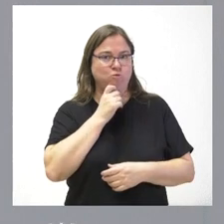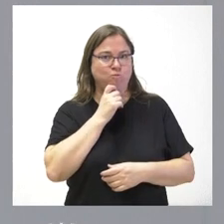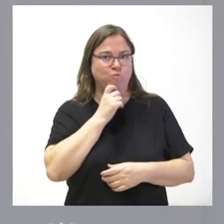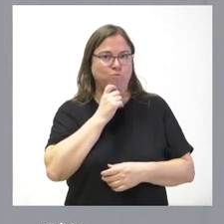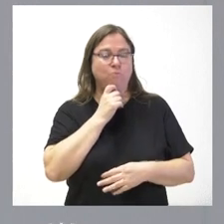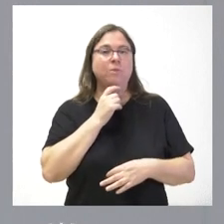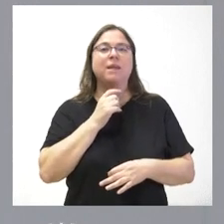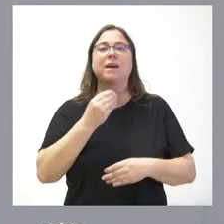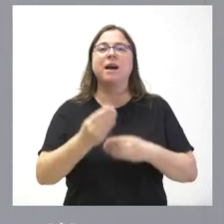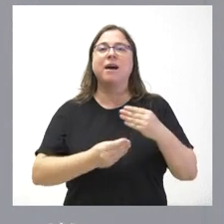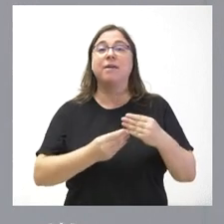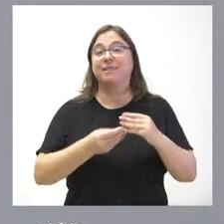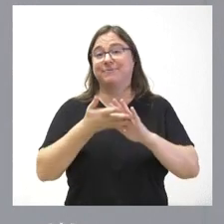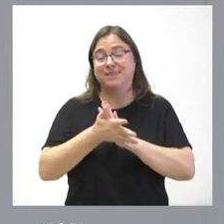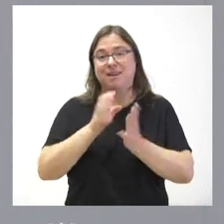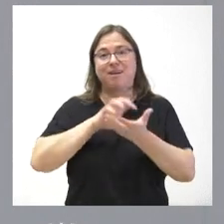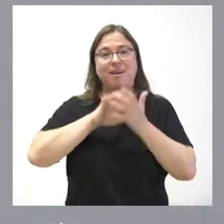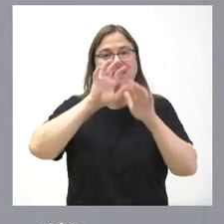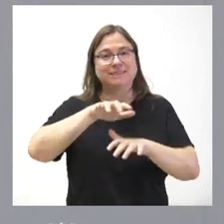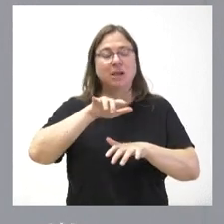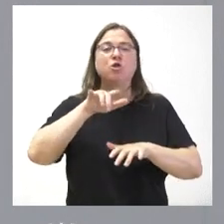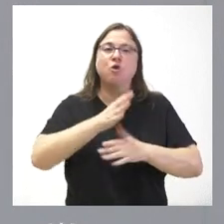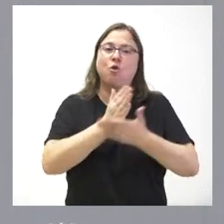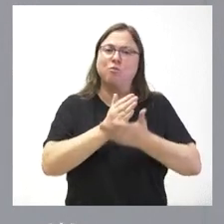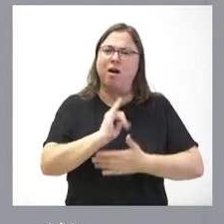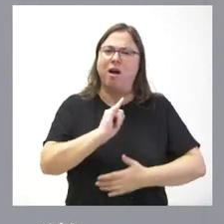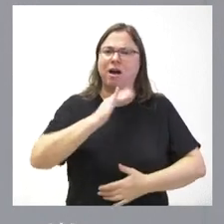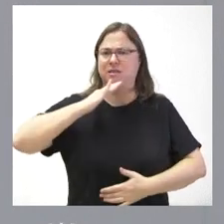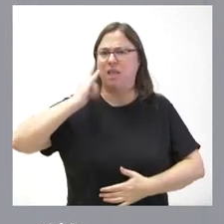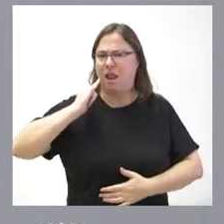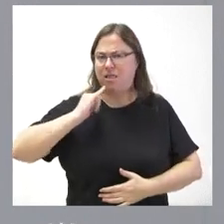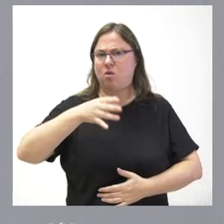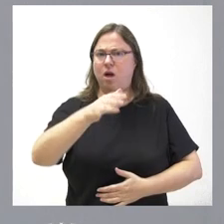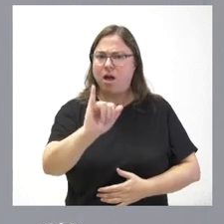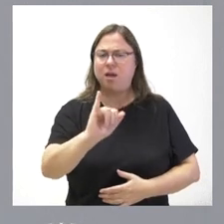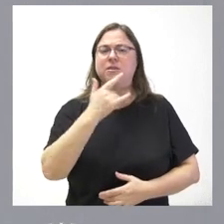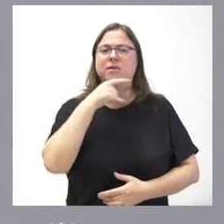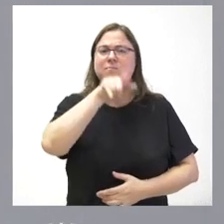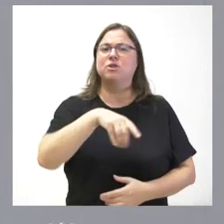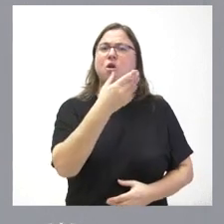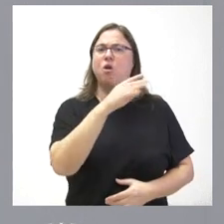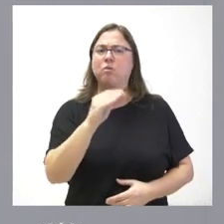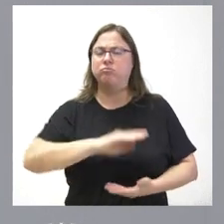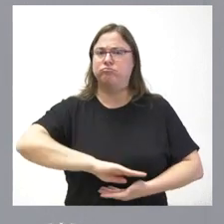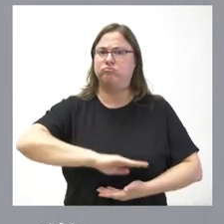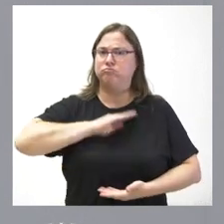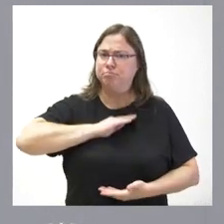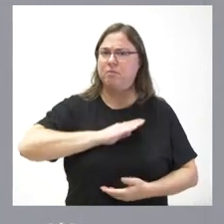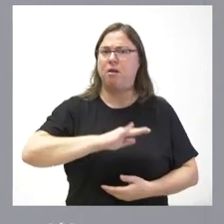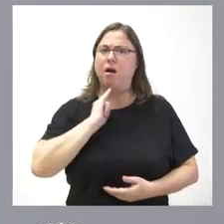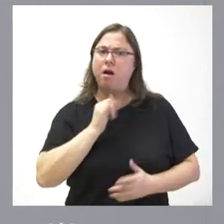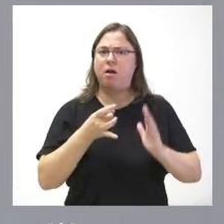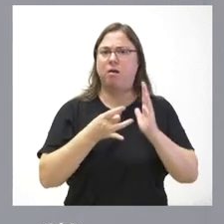hecho de que Castilla y león es una comunidad de talento es una comunidad donde los jóvenes tienen una alta cualificación una